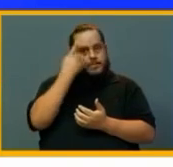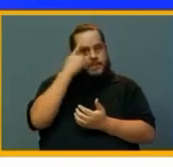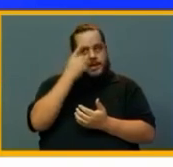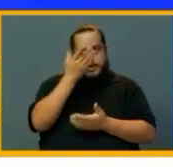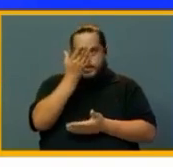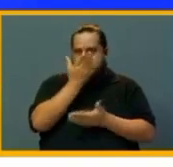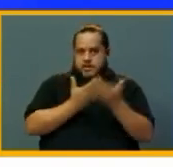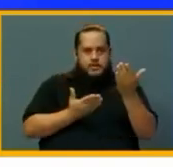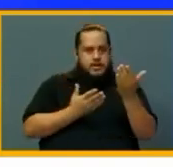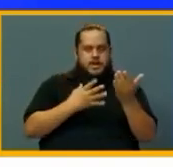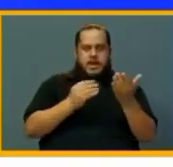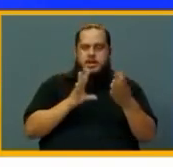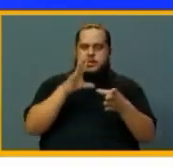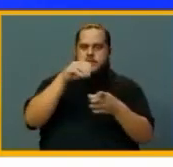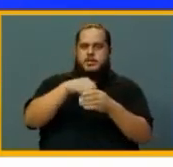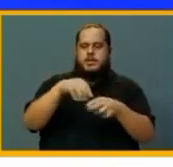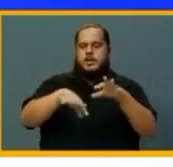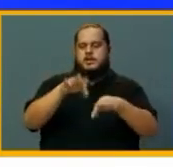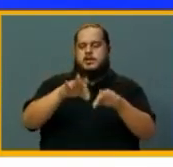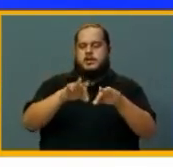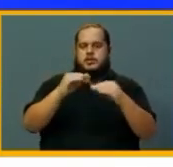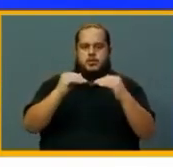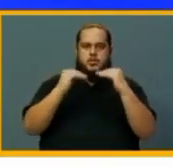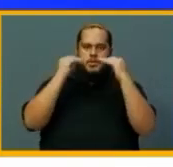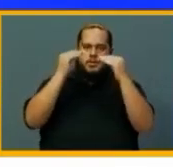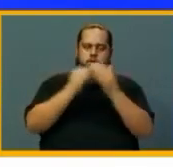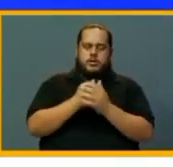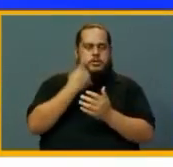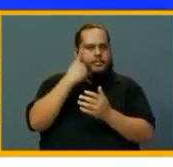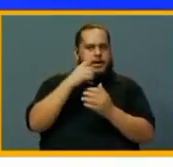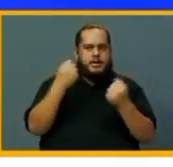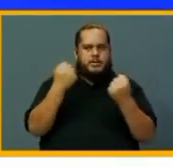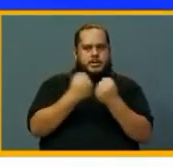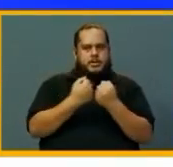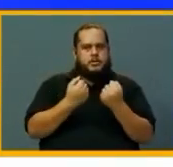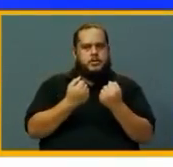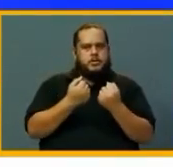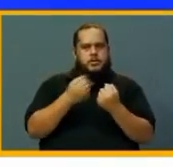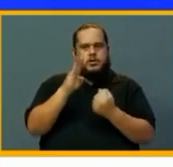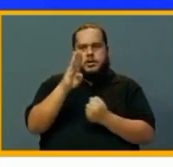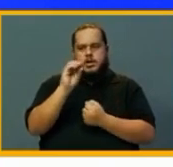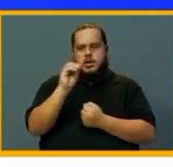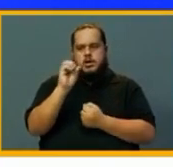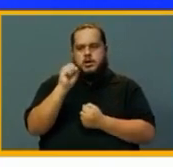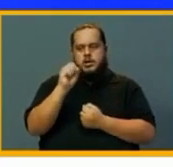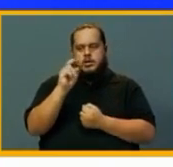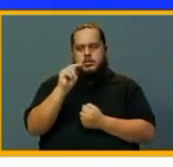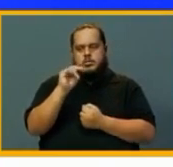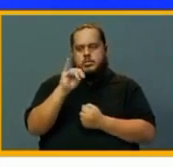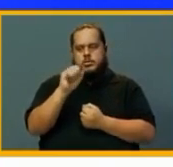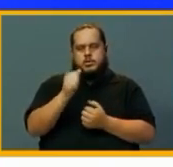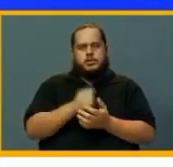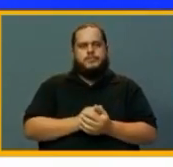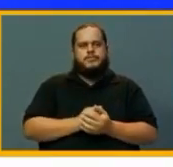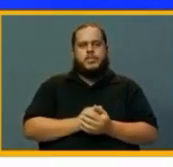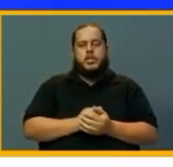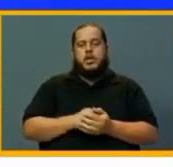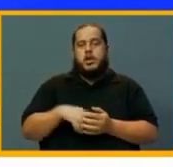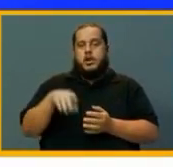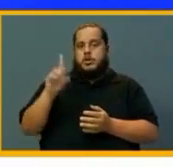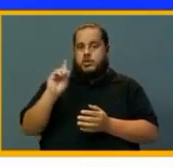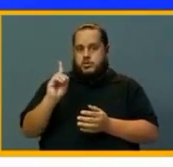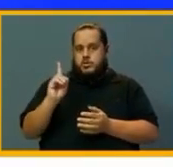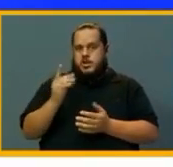y se involucre a la selección mayor para el partido contra Bosnia. Lo de Douglas ha